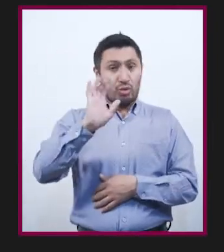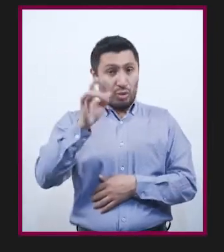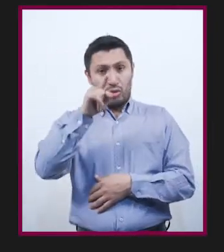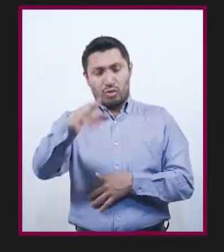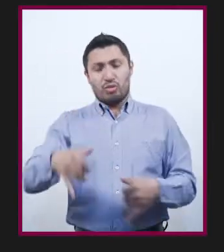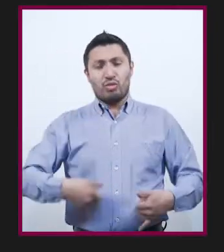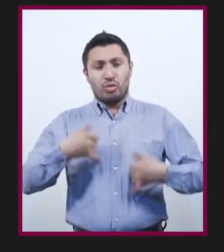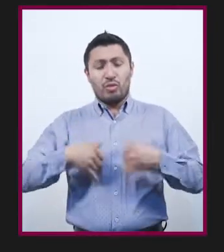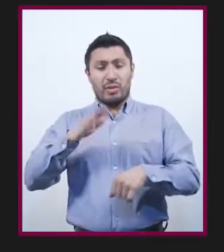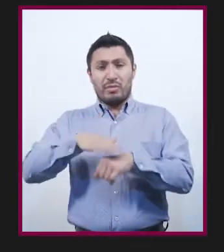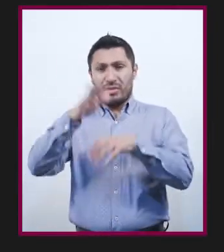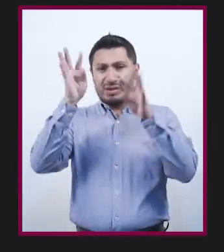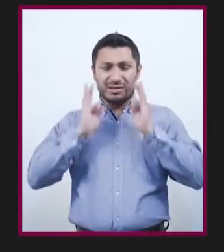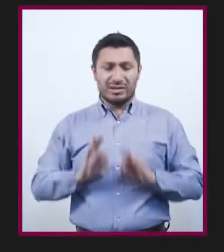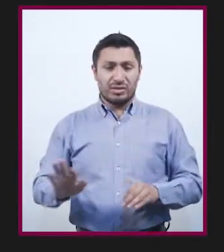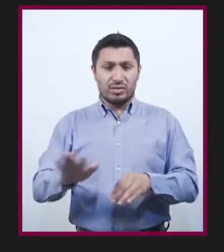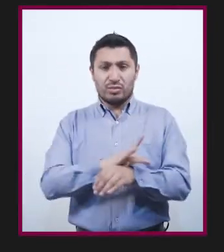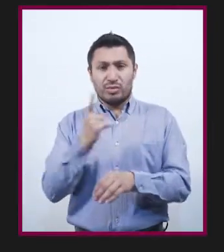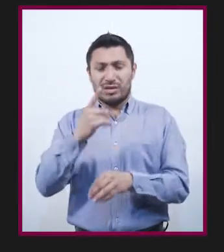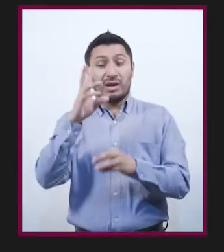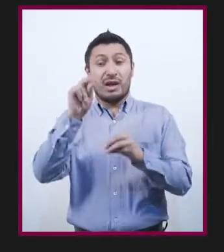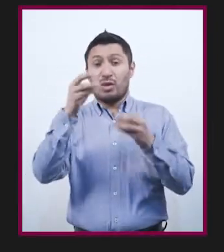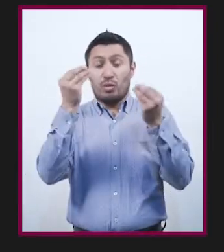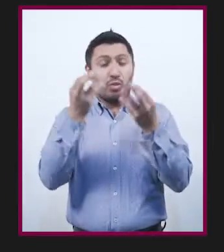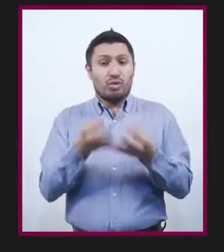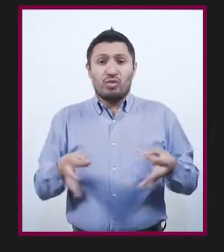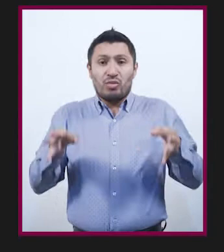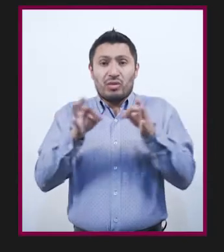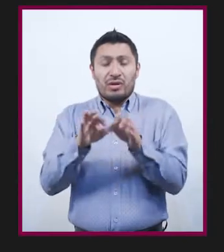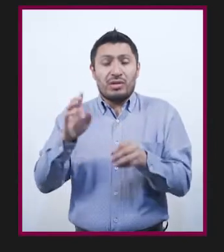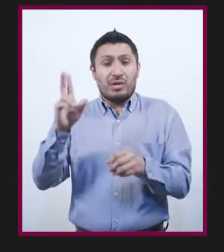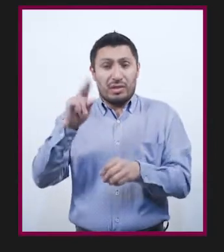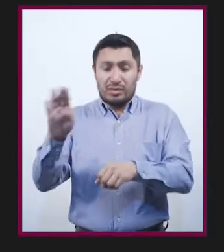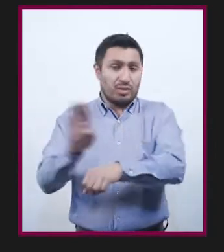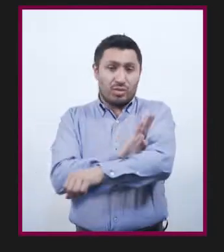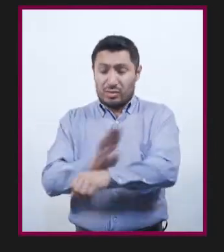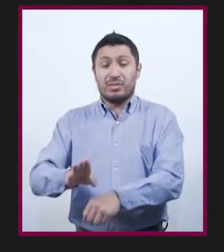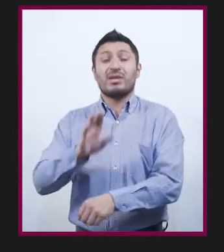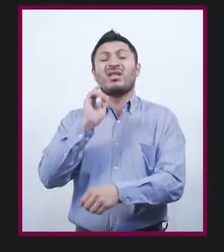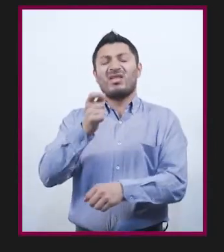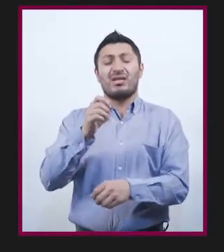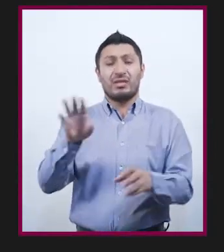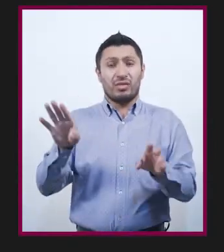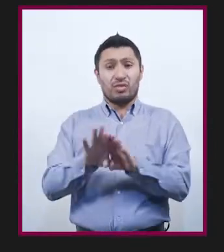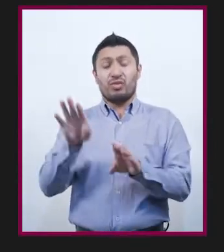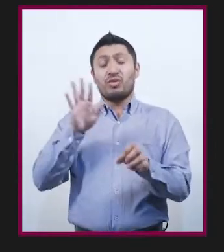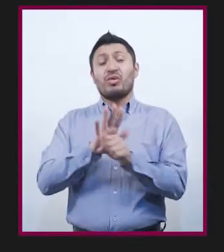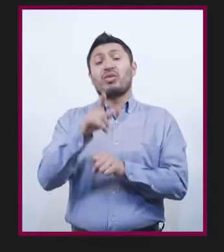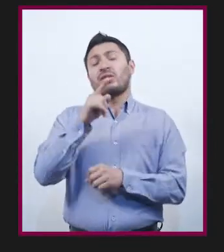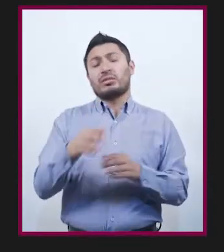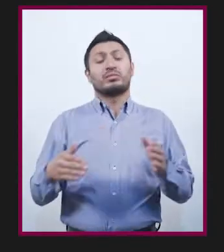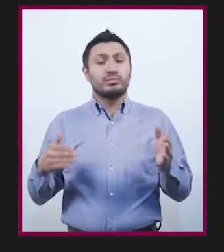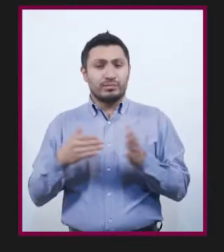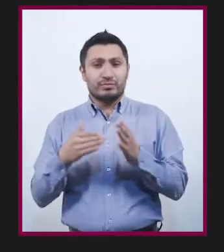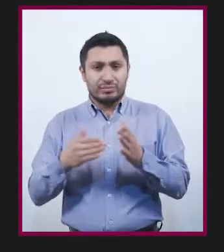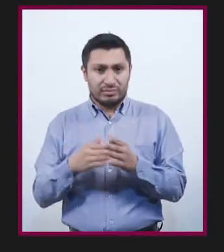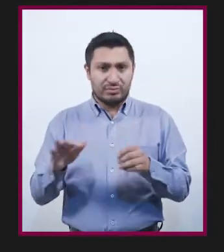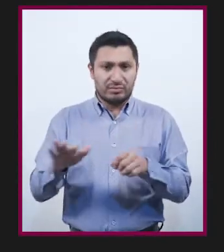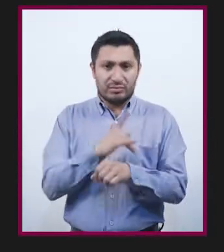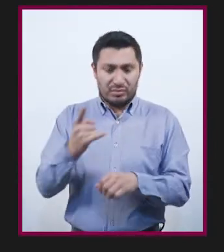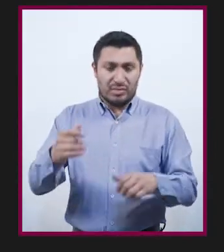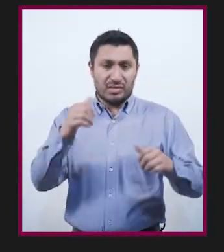por ejemplo, tú ya necesitas tener una voluntad más fuerte, necesitas saber tomar decisiones más importantes. En cambio, cuando eres